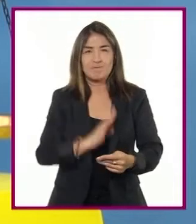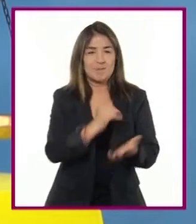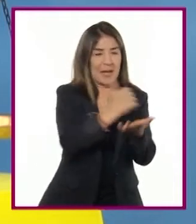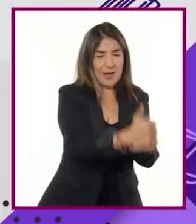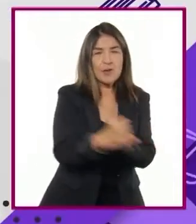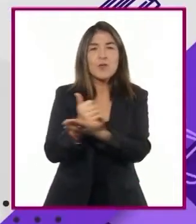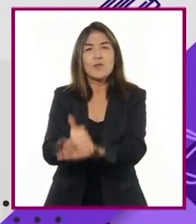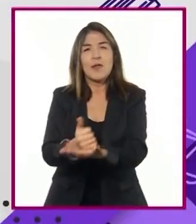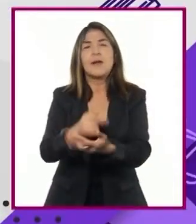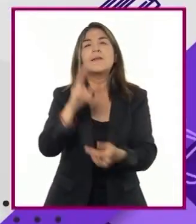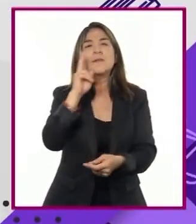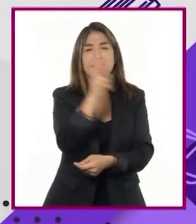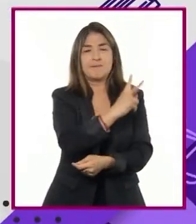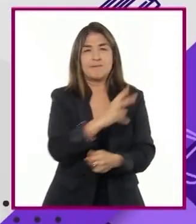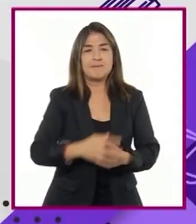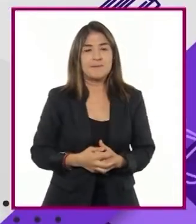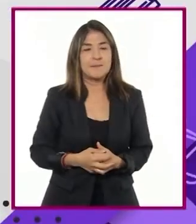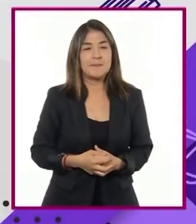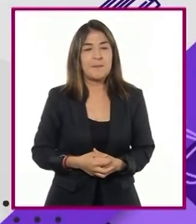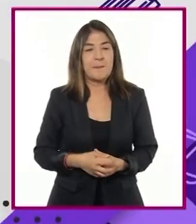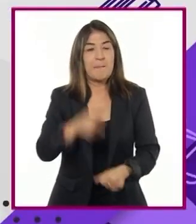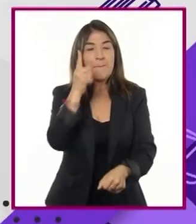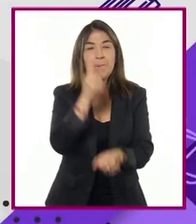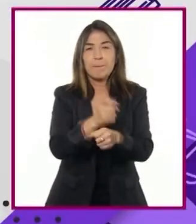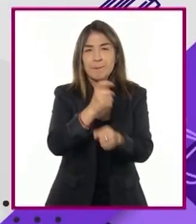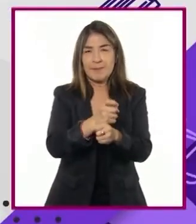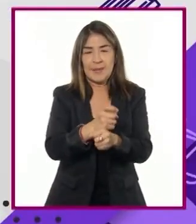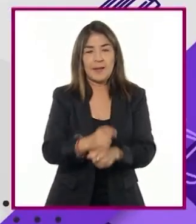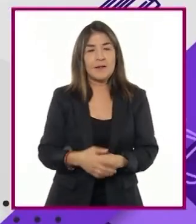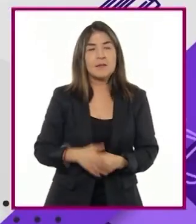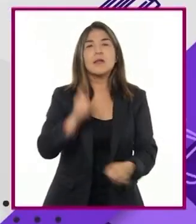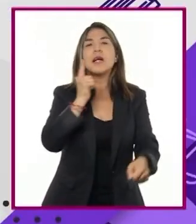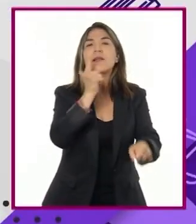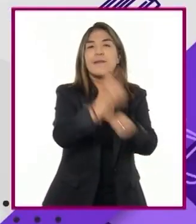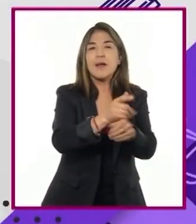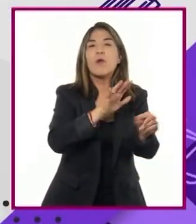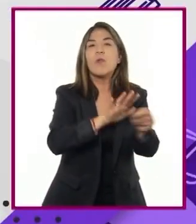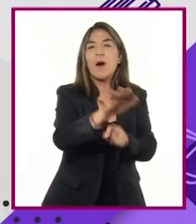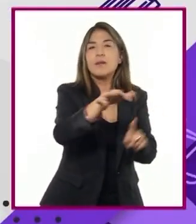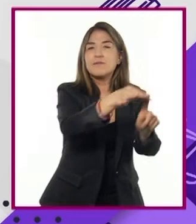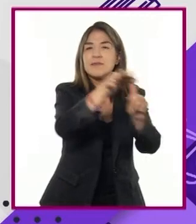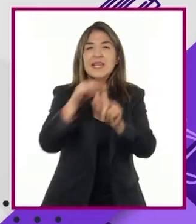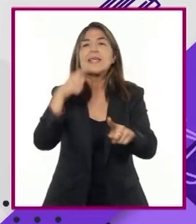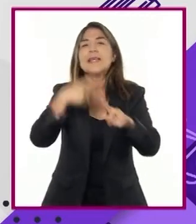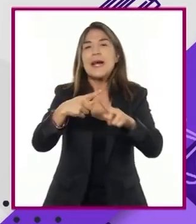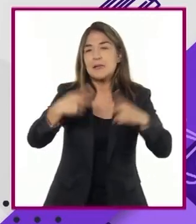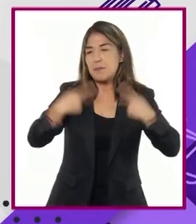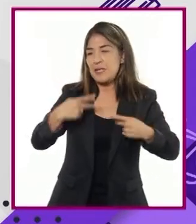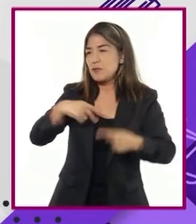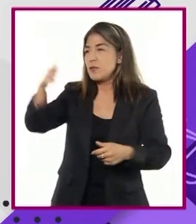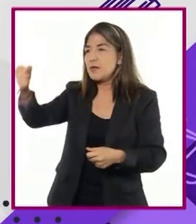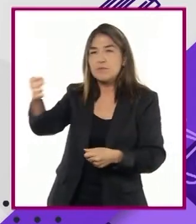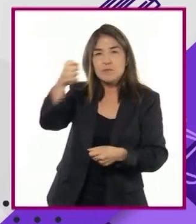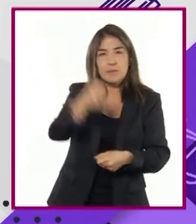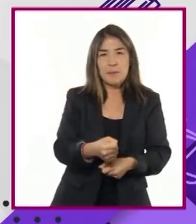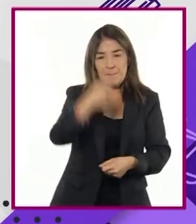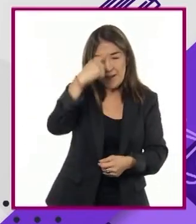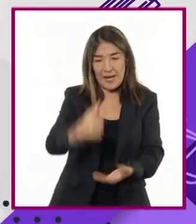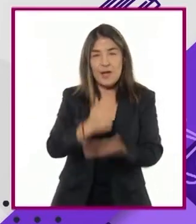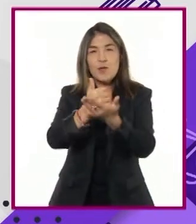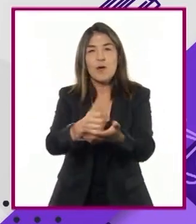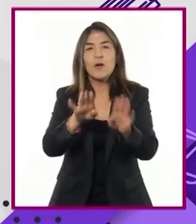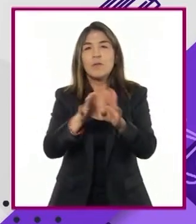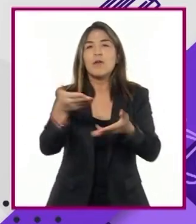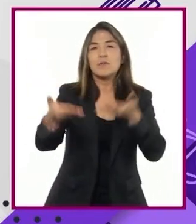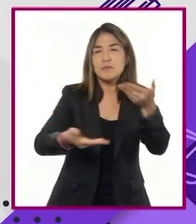esquema. 1. Identificar y elegir un mediador. Tiene que ser alguien de confianza para las